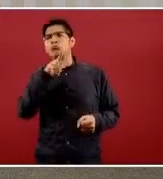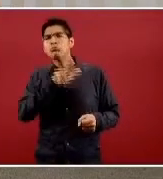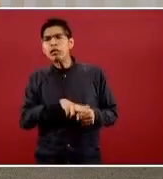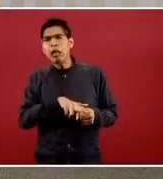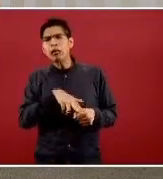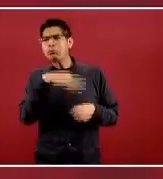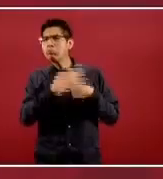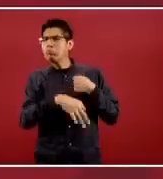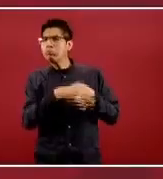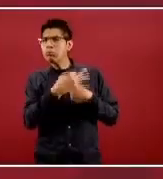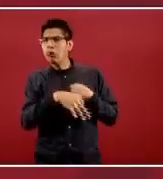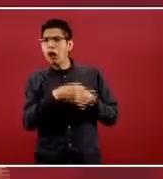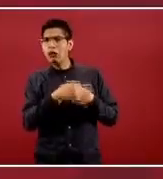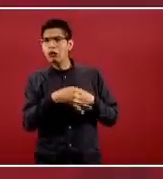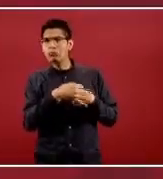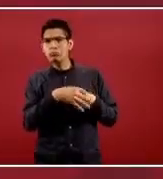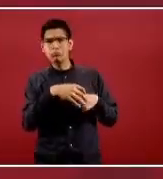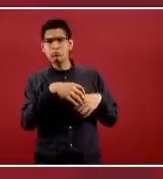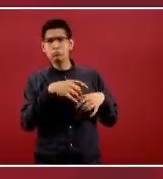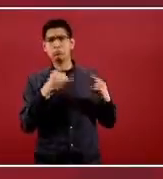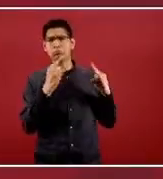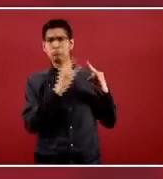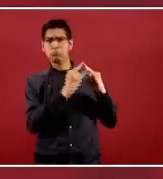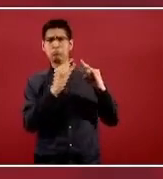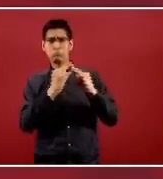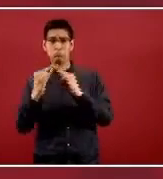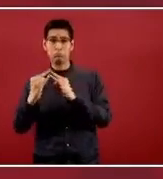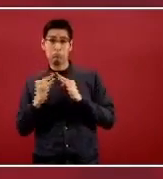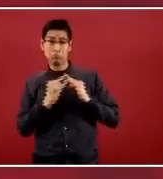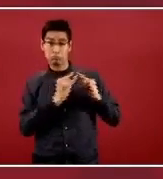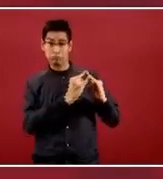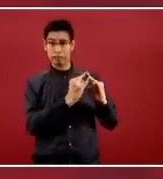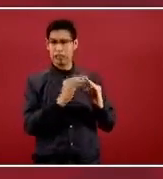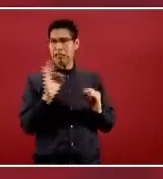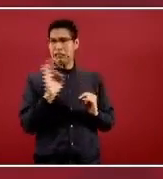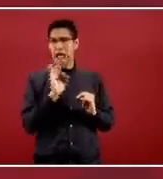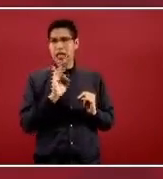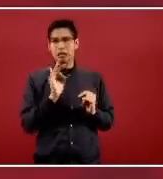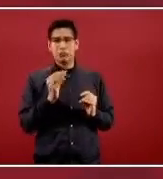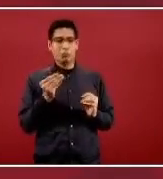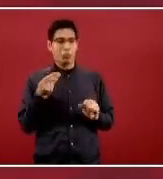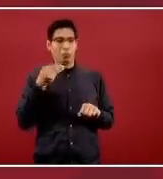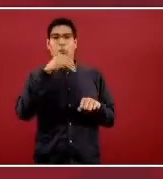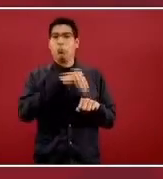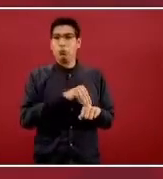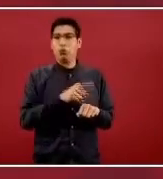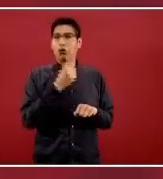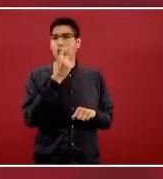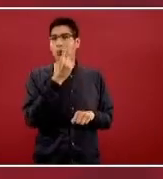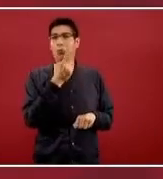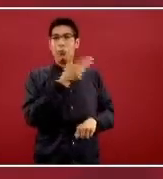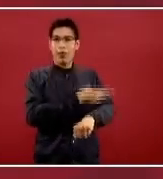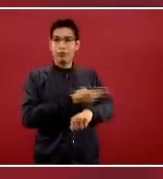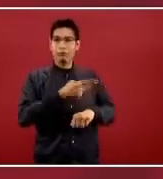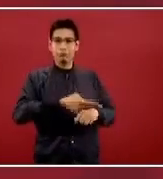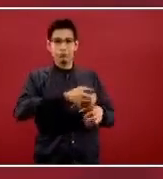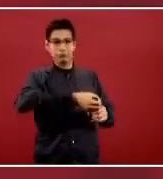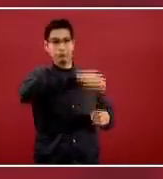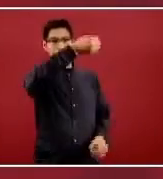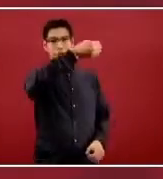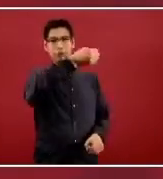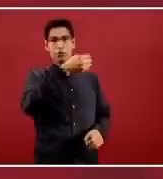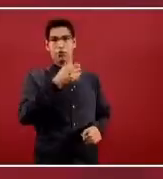son equipos de alto rendimiento, no es improvisar una lona y dos palos, son equipos especializados que